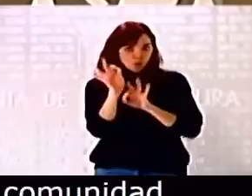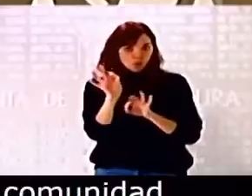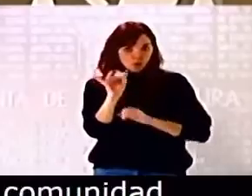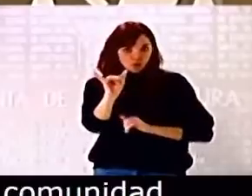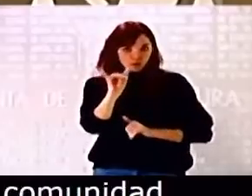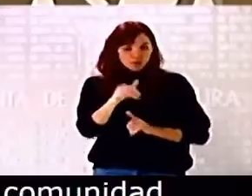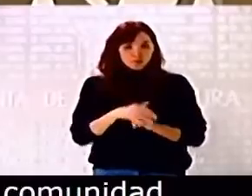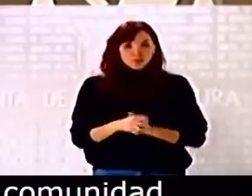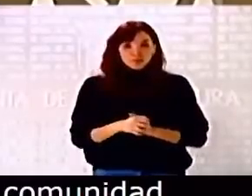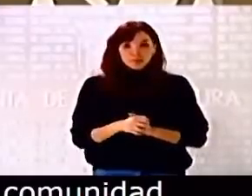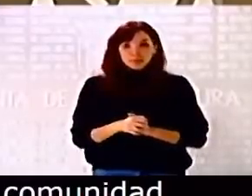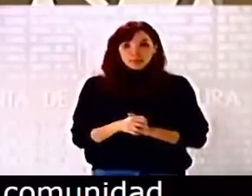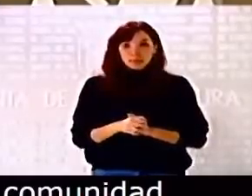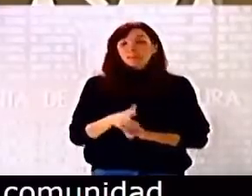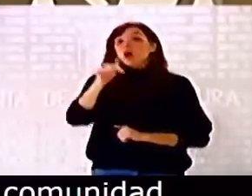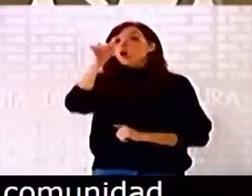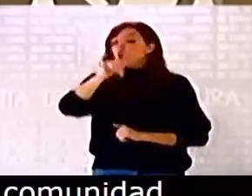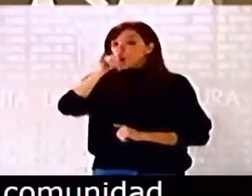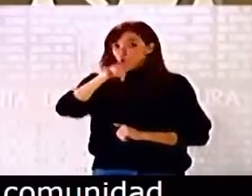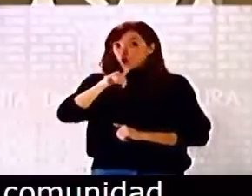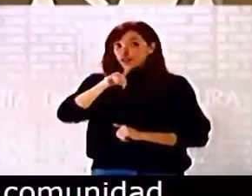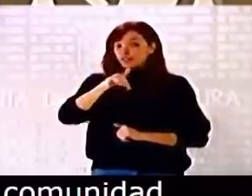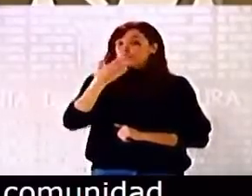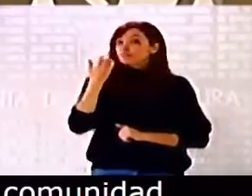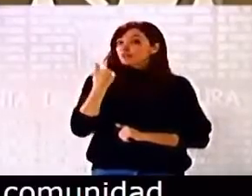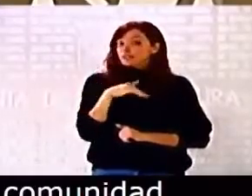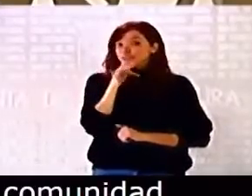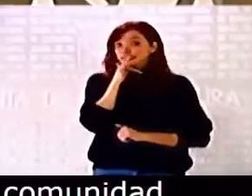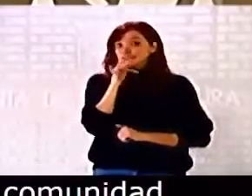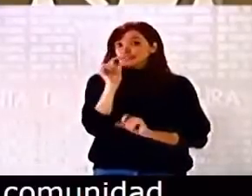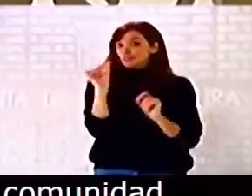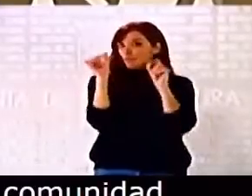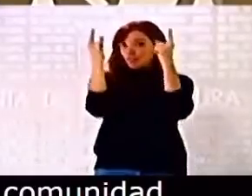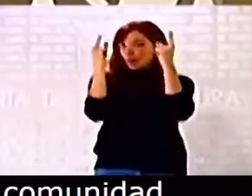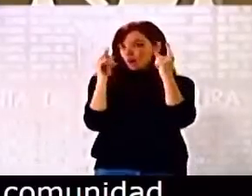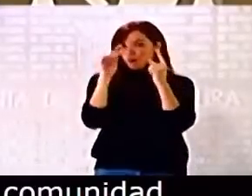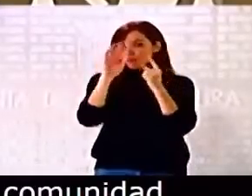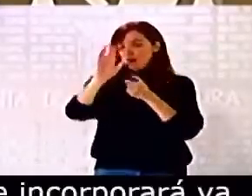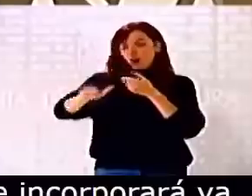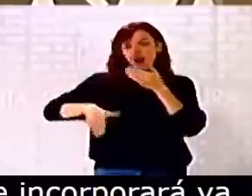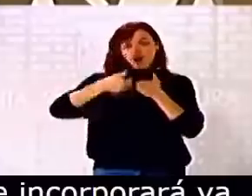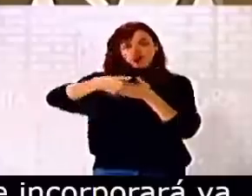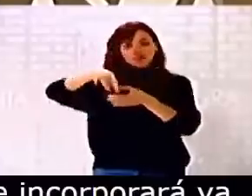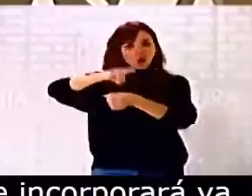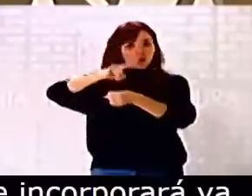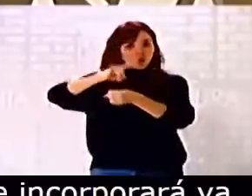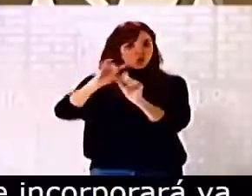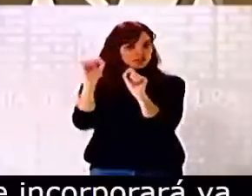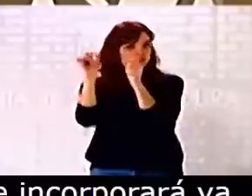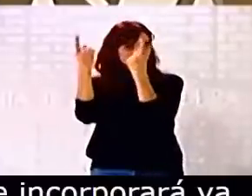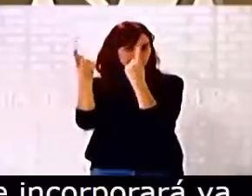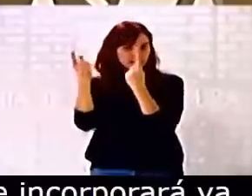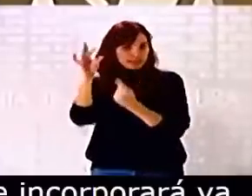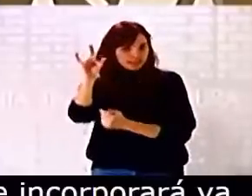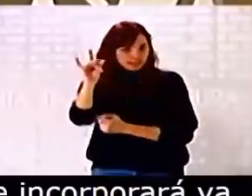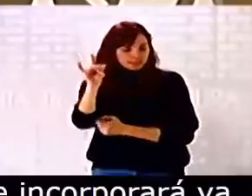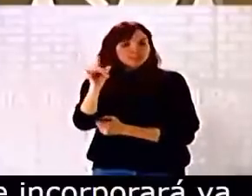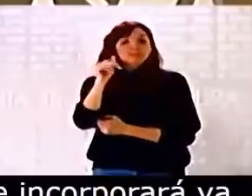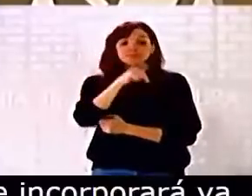el día de hoy, que no se incorporará ya hasta el lunes, aunque se dispondrá también,